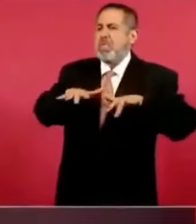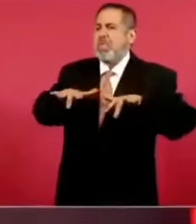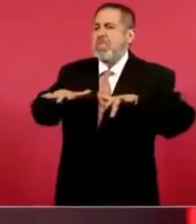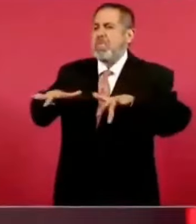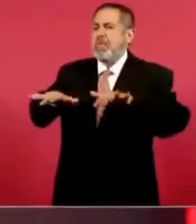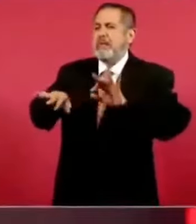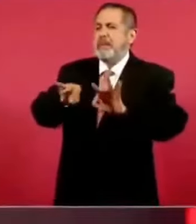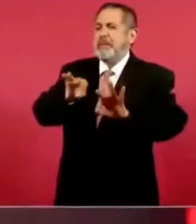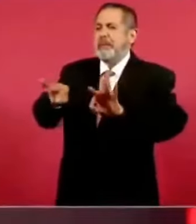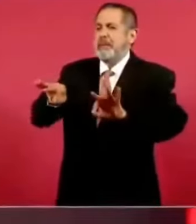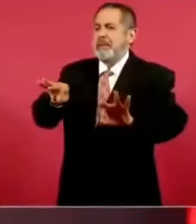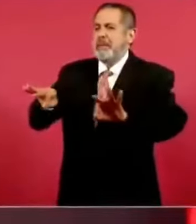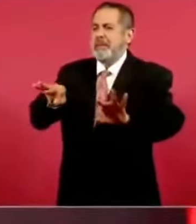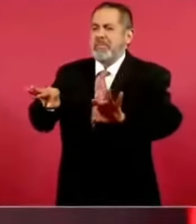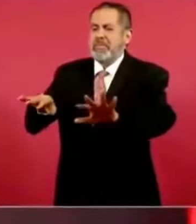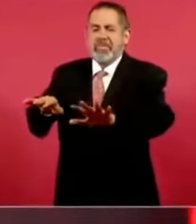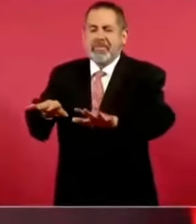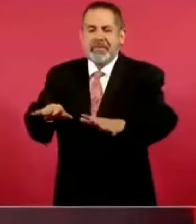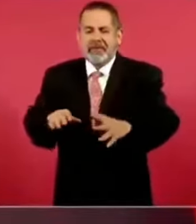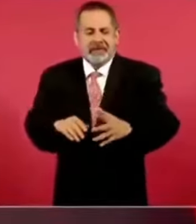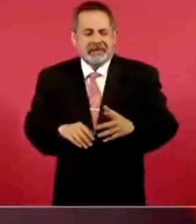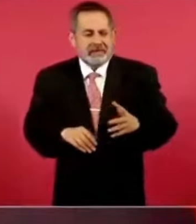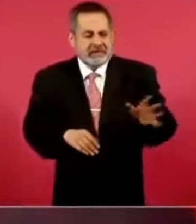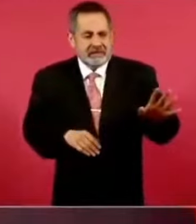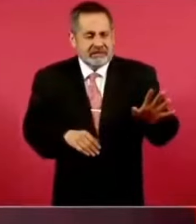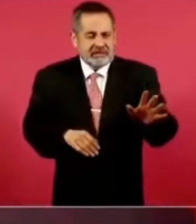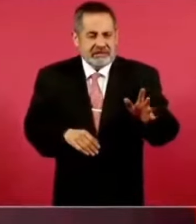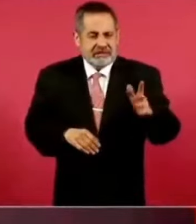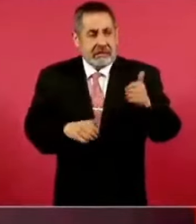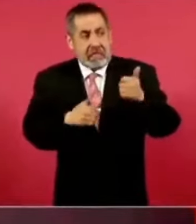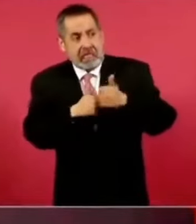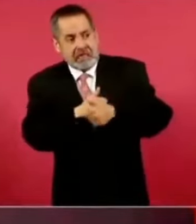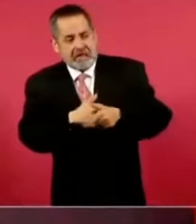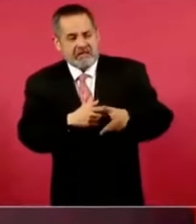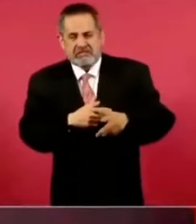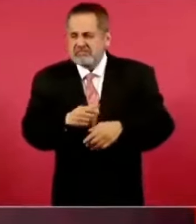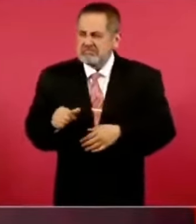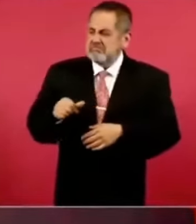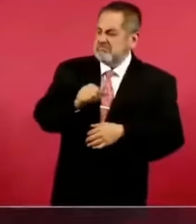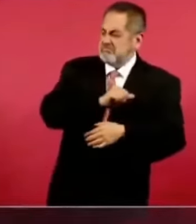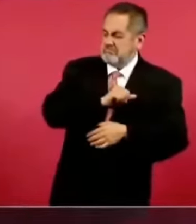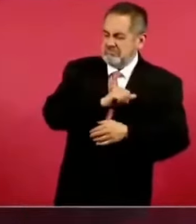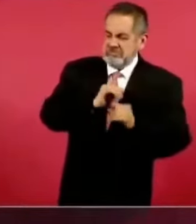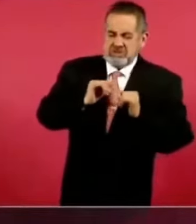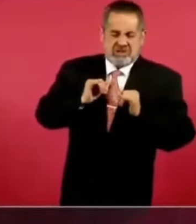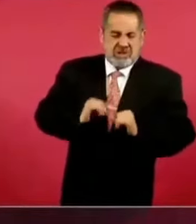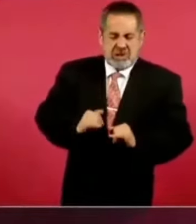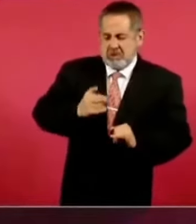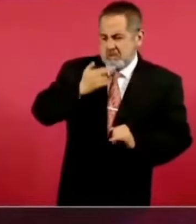que ha querido eclipsar, de individualismo,